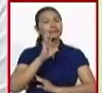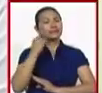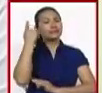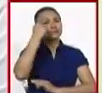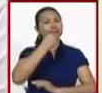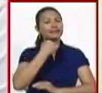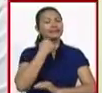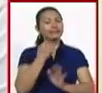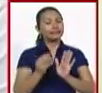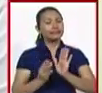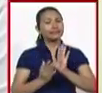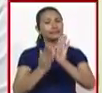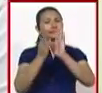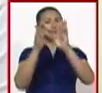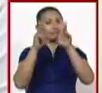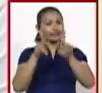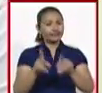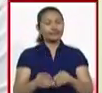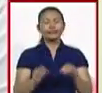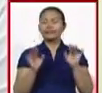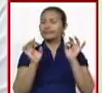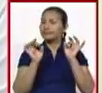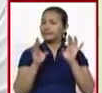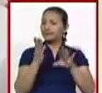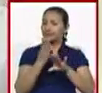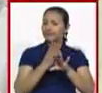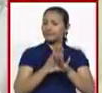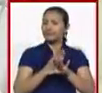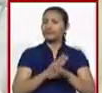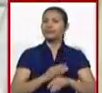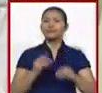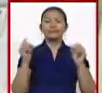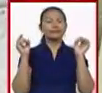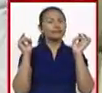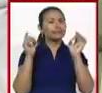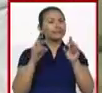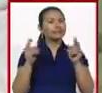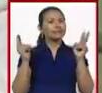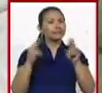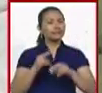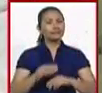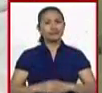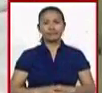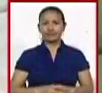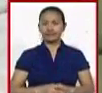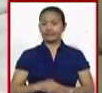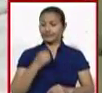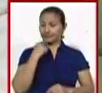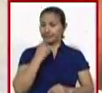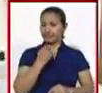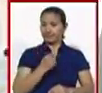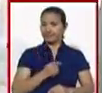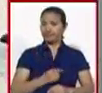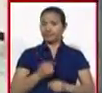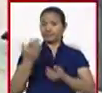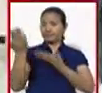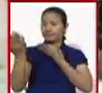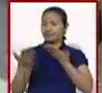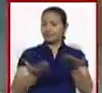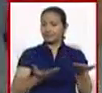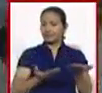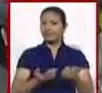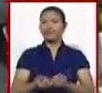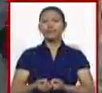la cara, ni siquiera acercarse a la víctima, agrava más su situación jurídica, ¿no? Entonces yo los invito a